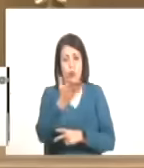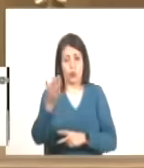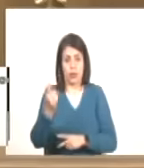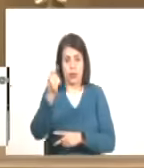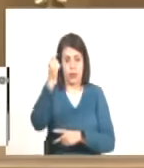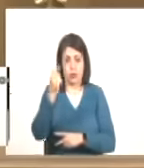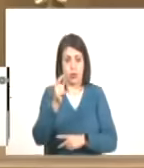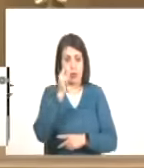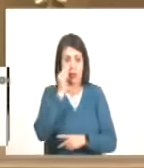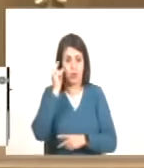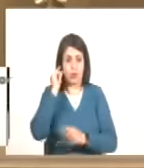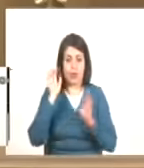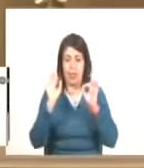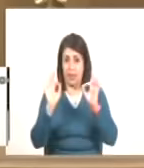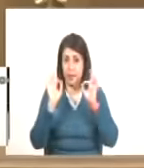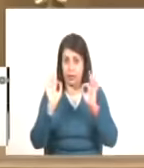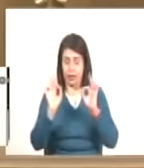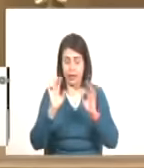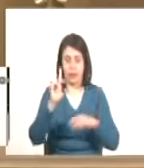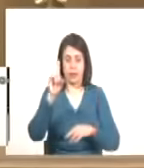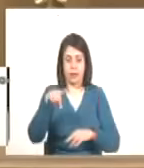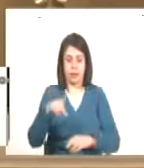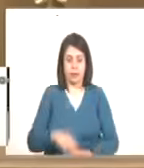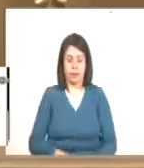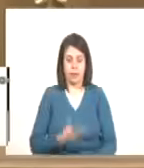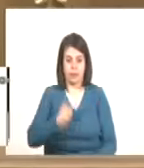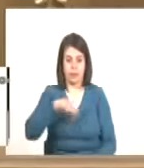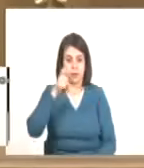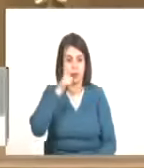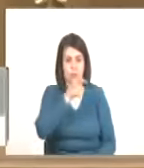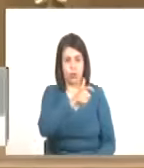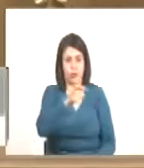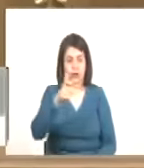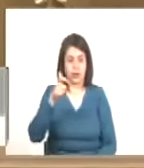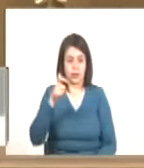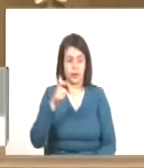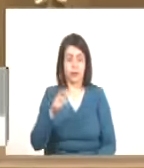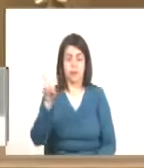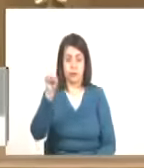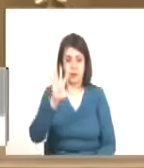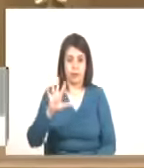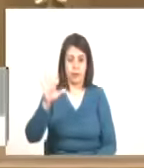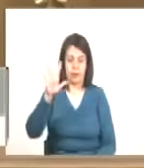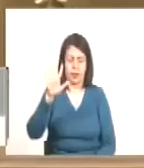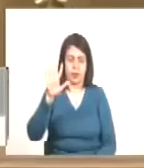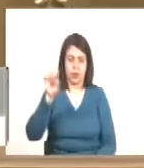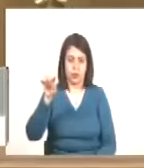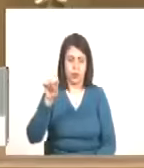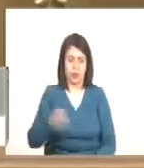diputados, diputadas, y en especial, por supuesto, a nuestro pueblo de Venezuela.